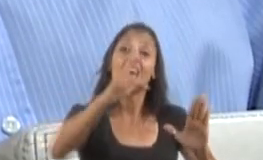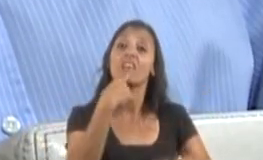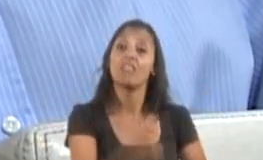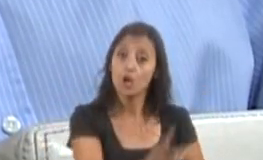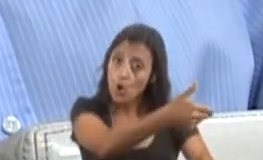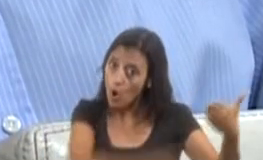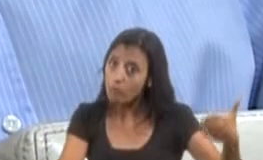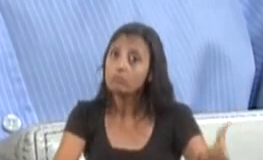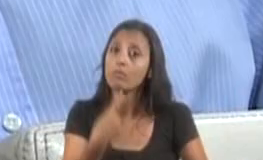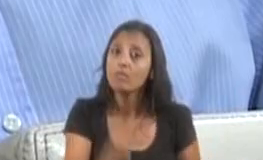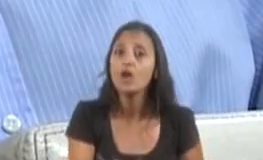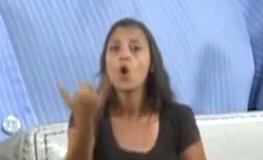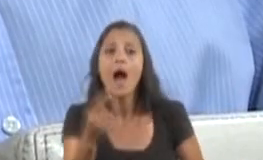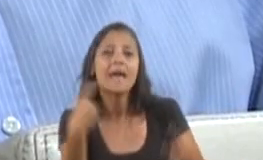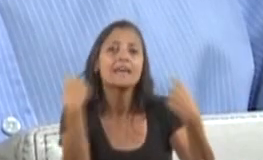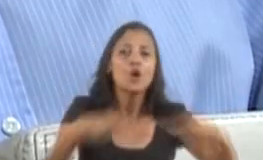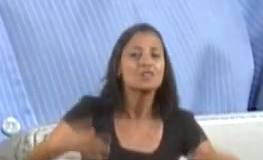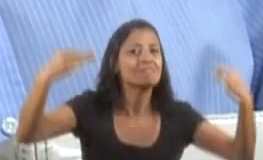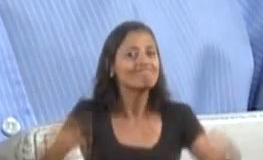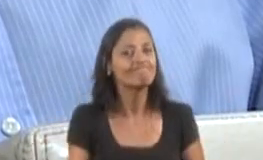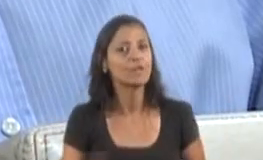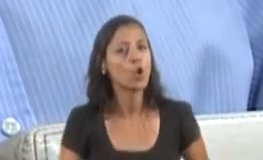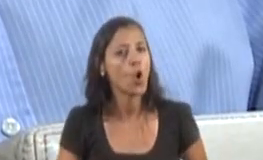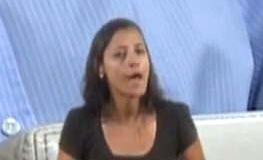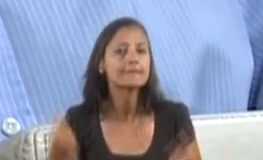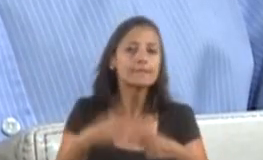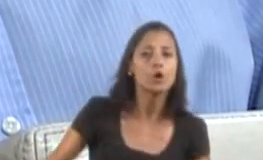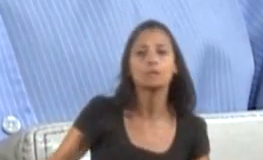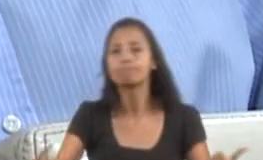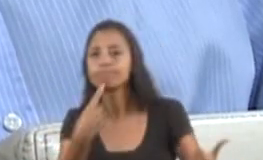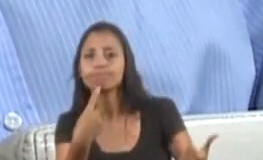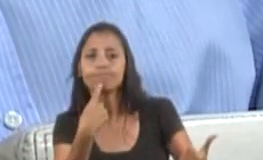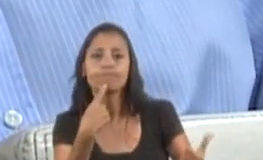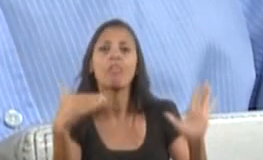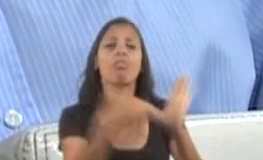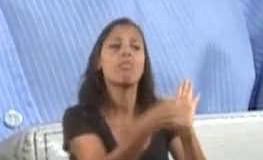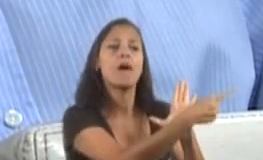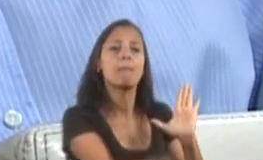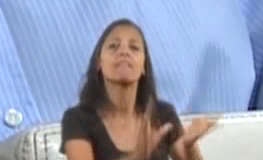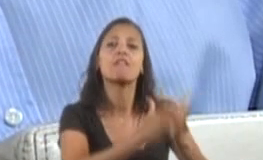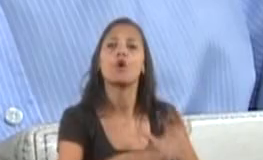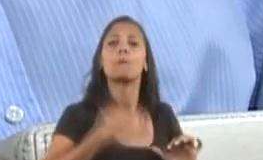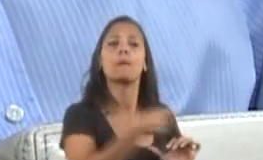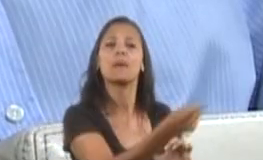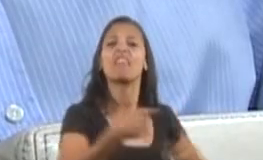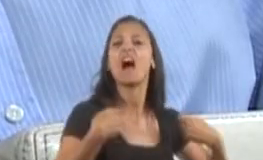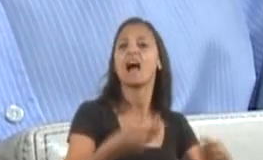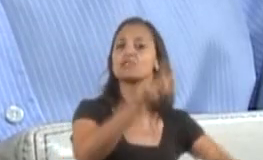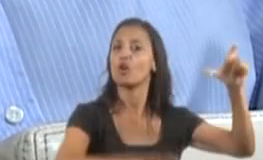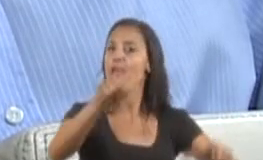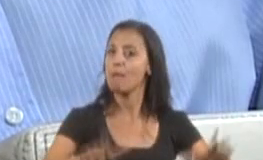percepción, digamos, elementos subjetivos en el nivel de vida de cada uno, ¿no?, con respecto a los gastos. Sin embargo,